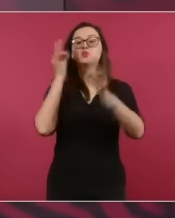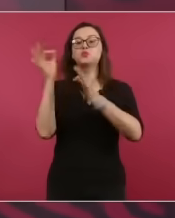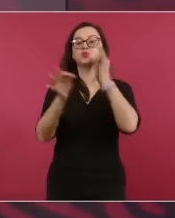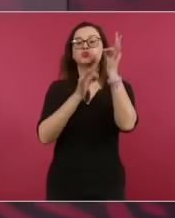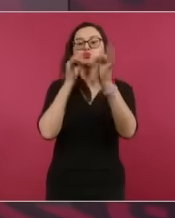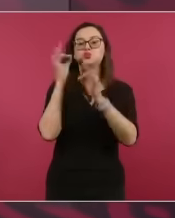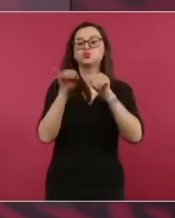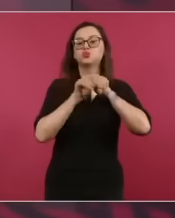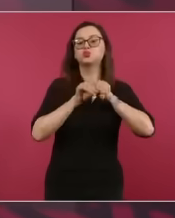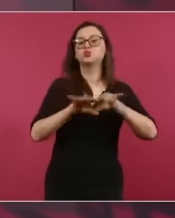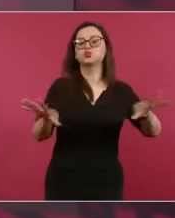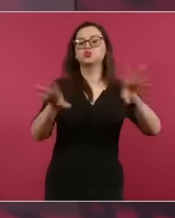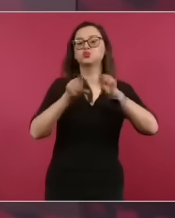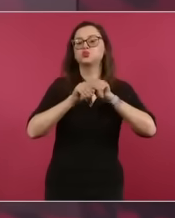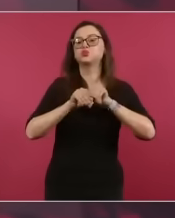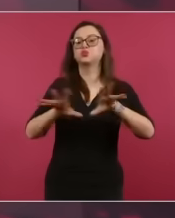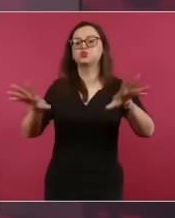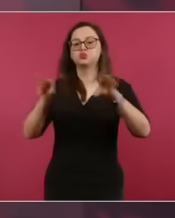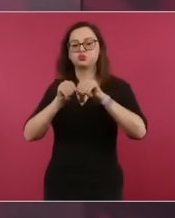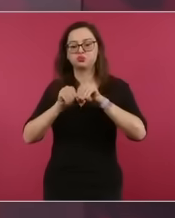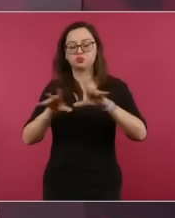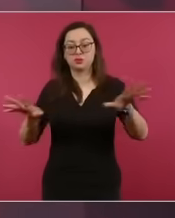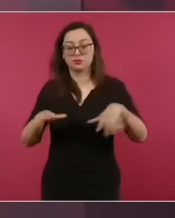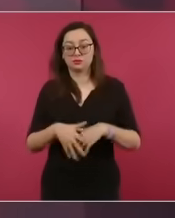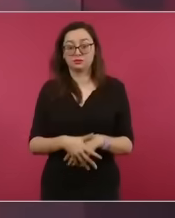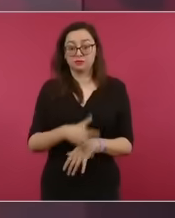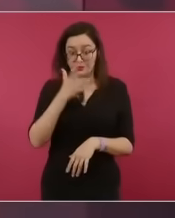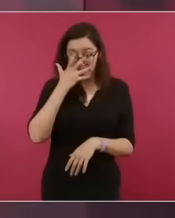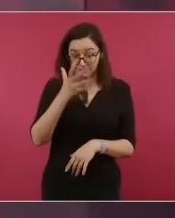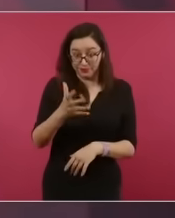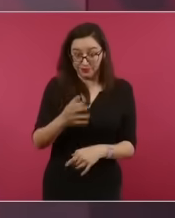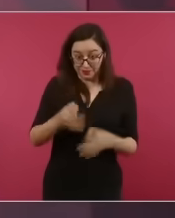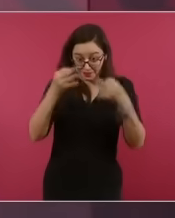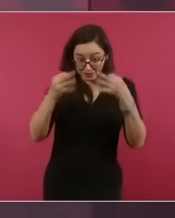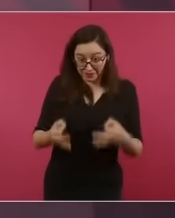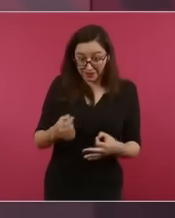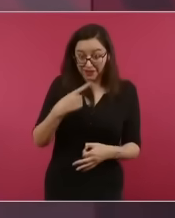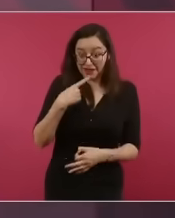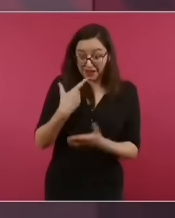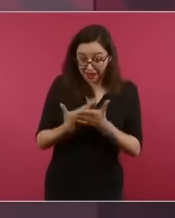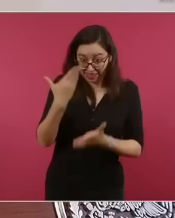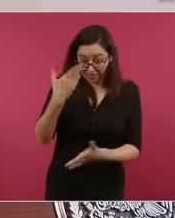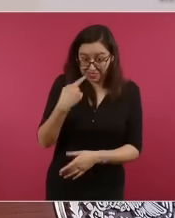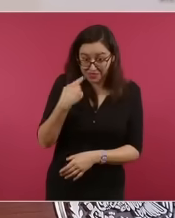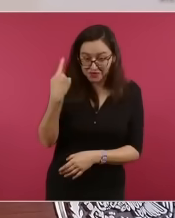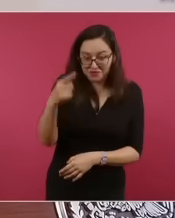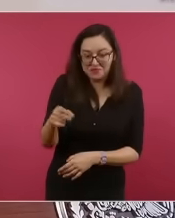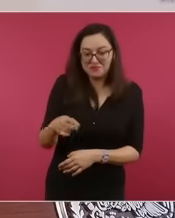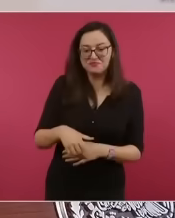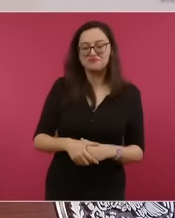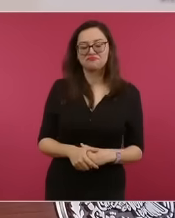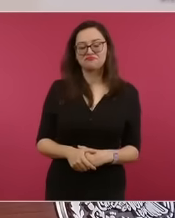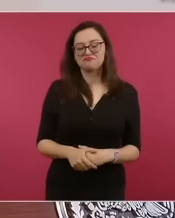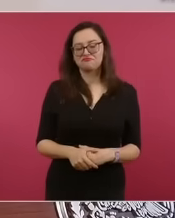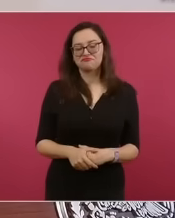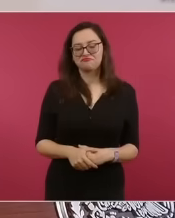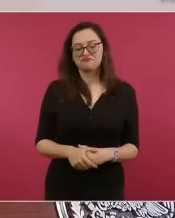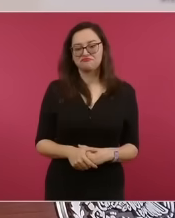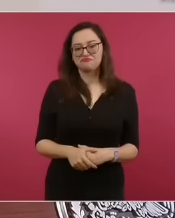que es lo que buscan, y como tienen a los medios, casi a todos los medios